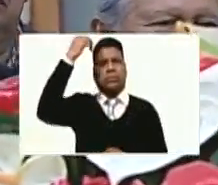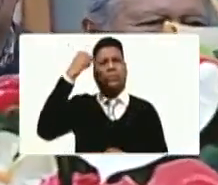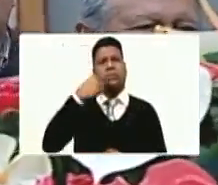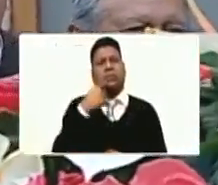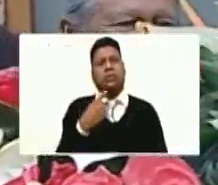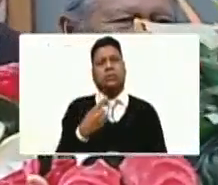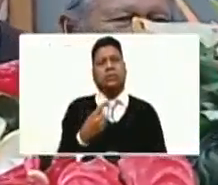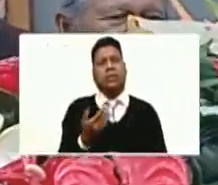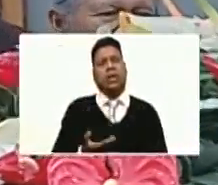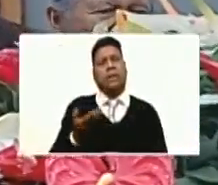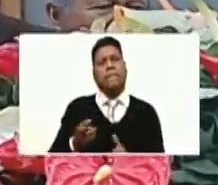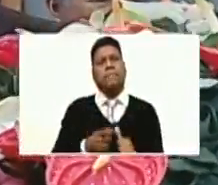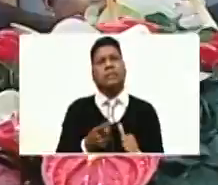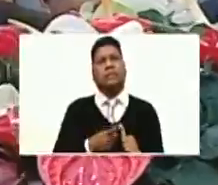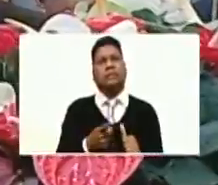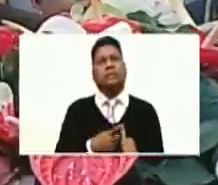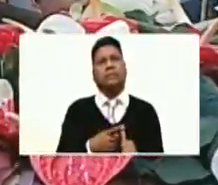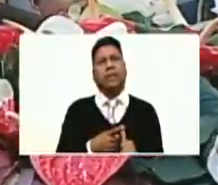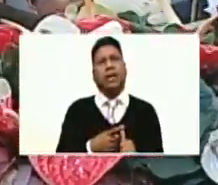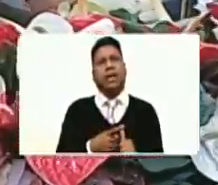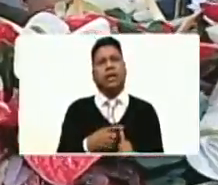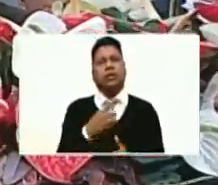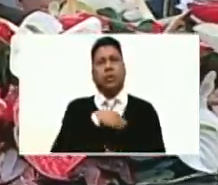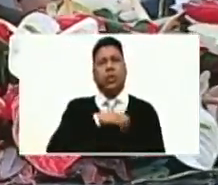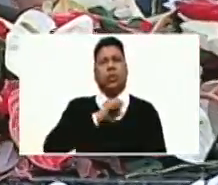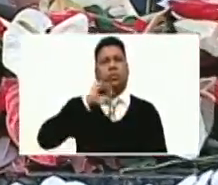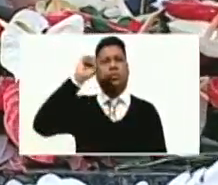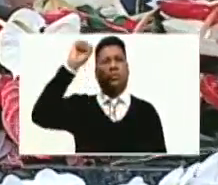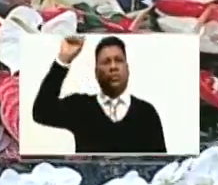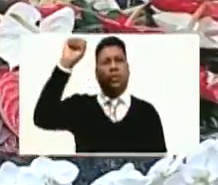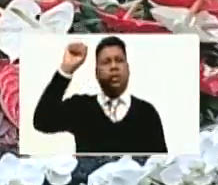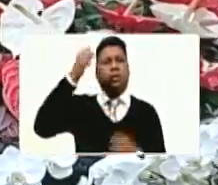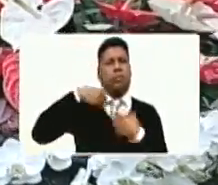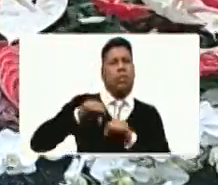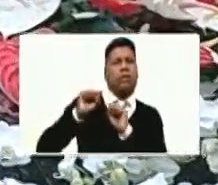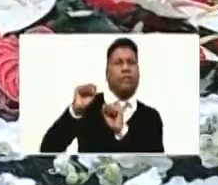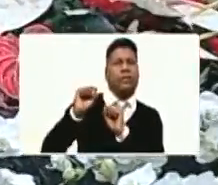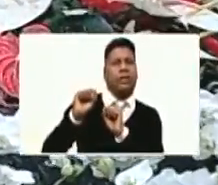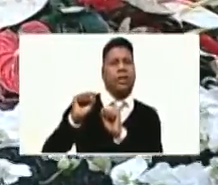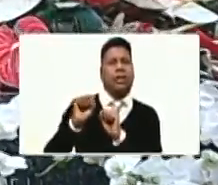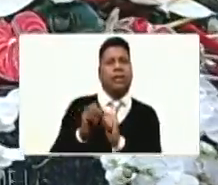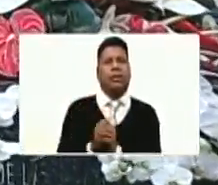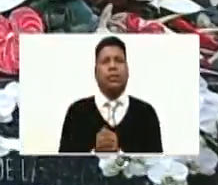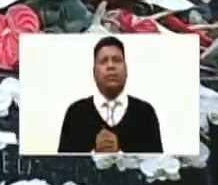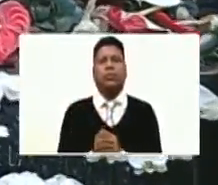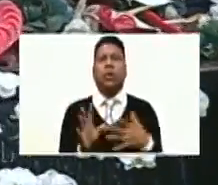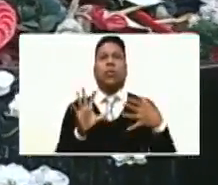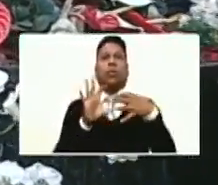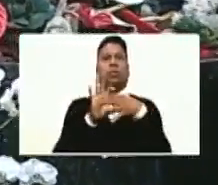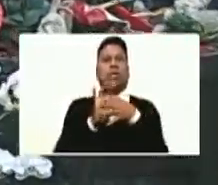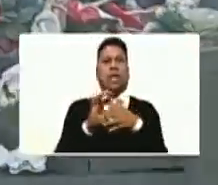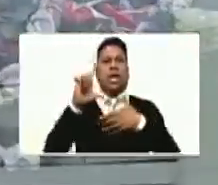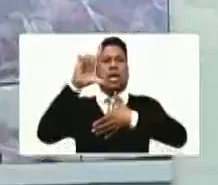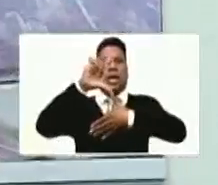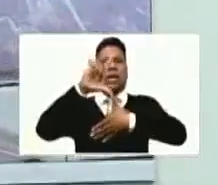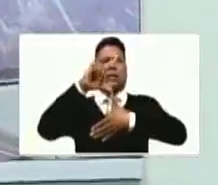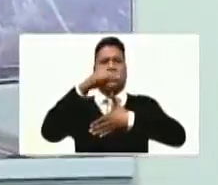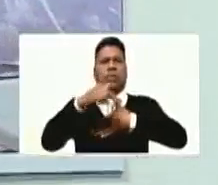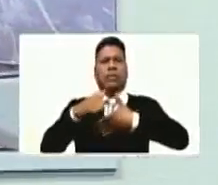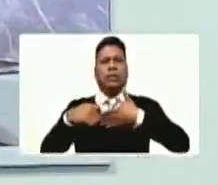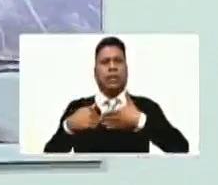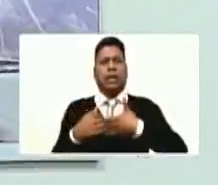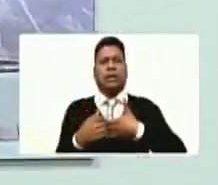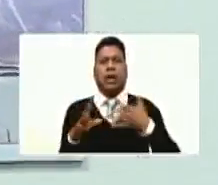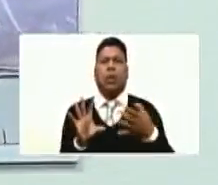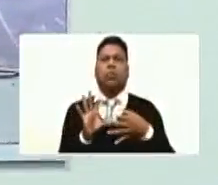fue fundamentalmente la defensa del socialismo, la defensa y la búsqueda cada vez más de la unidad latinoamericana y de la unidad de los